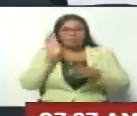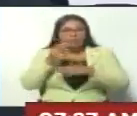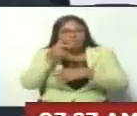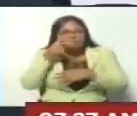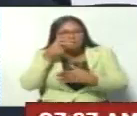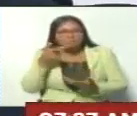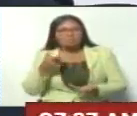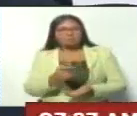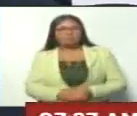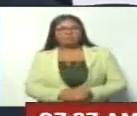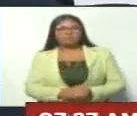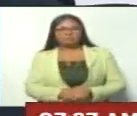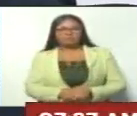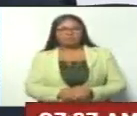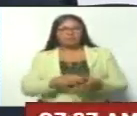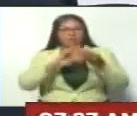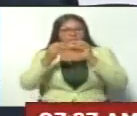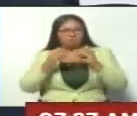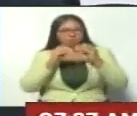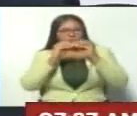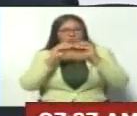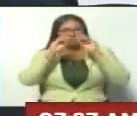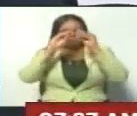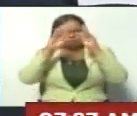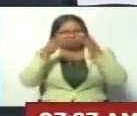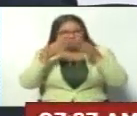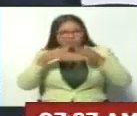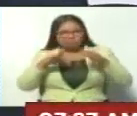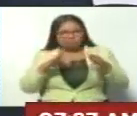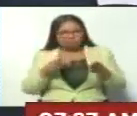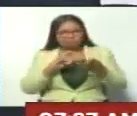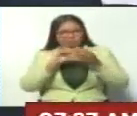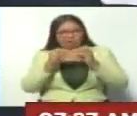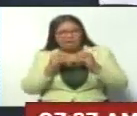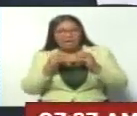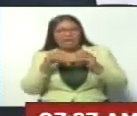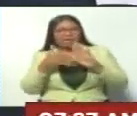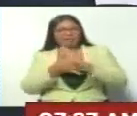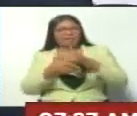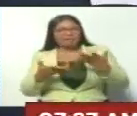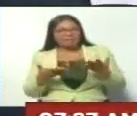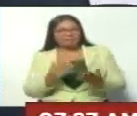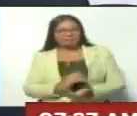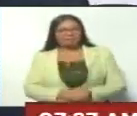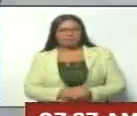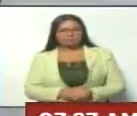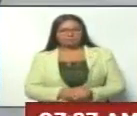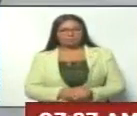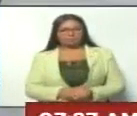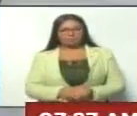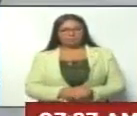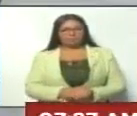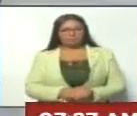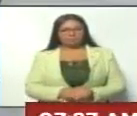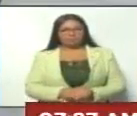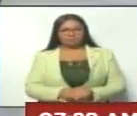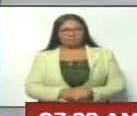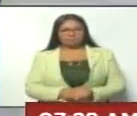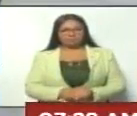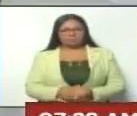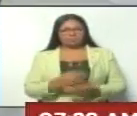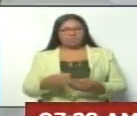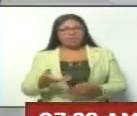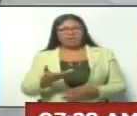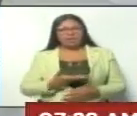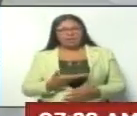pendientes del mantenimiento de esa escultura, bueno, fue precisamente durante la gestión del alcalde